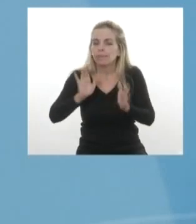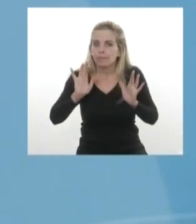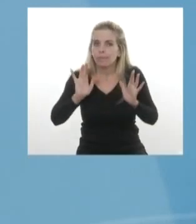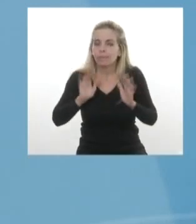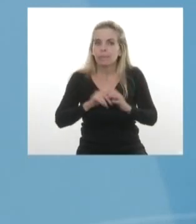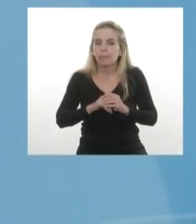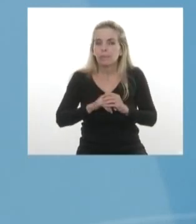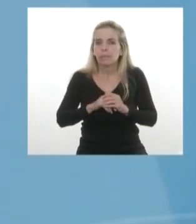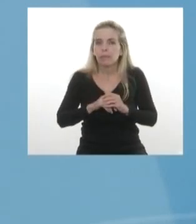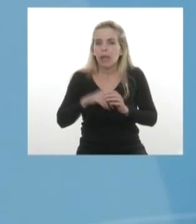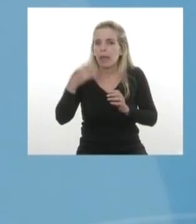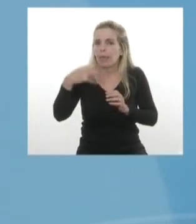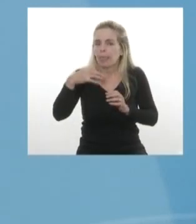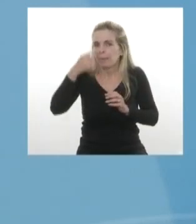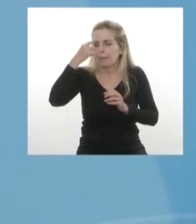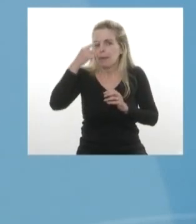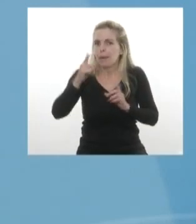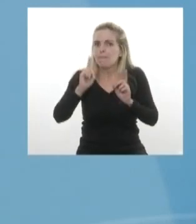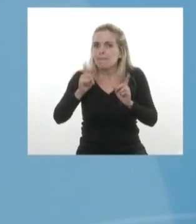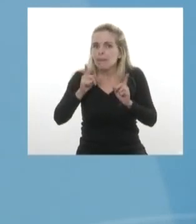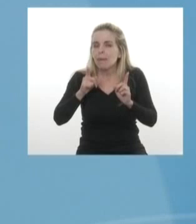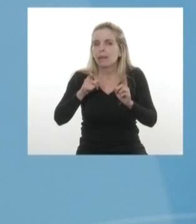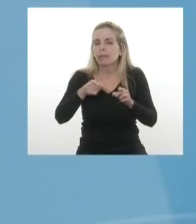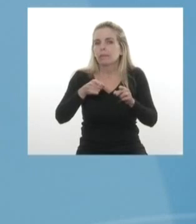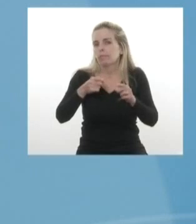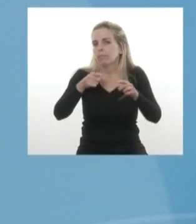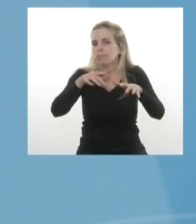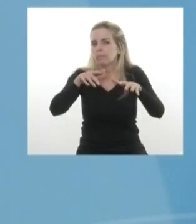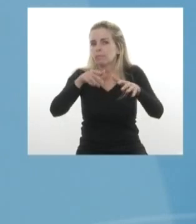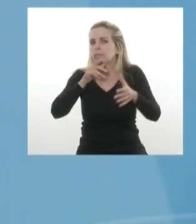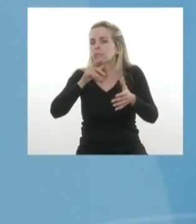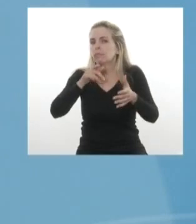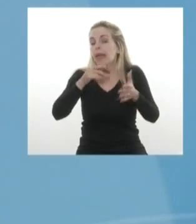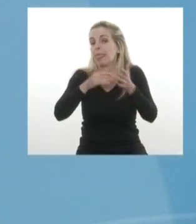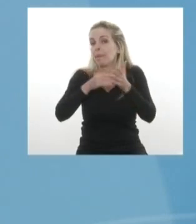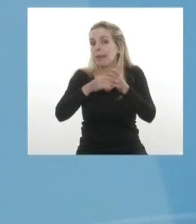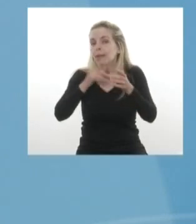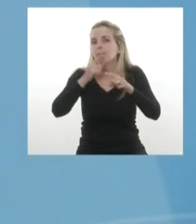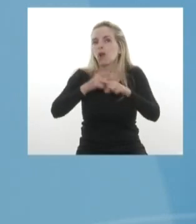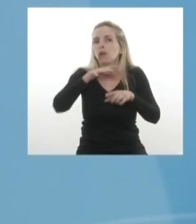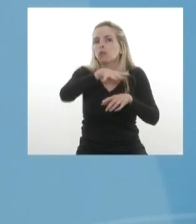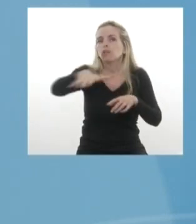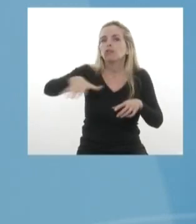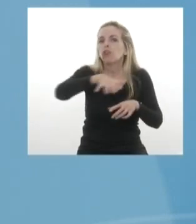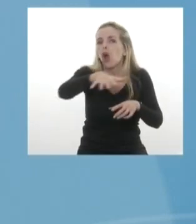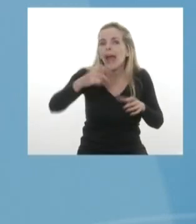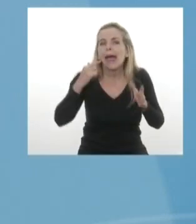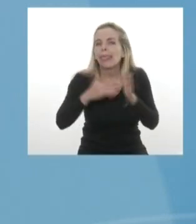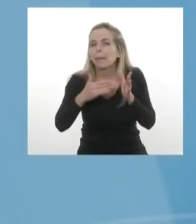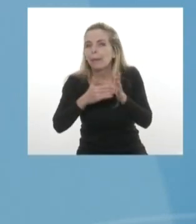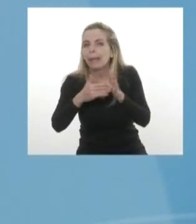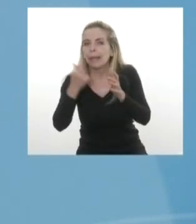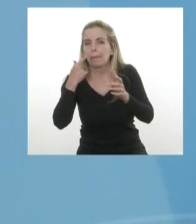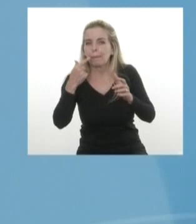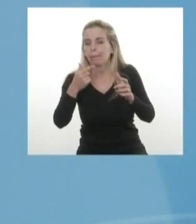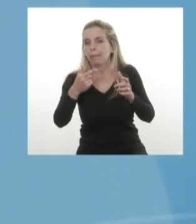deberemos implementar las restricciones que correspondan a cada zona según los indicadores epidemiológicos